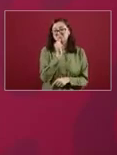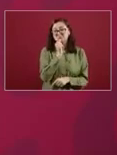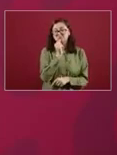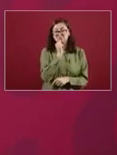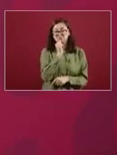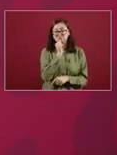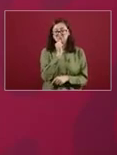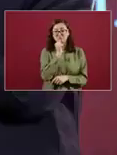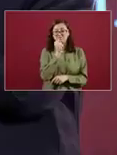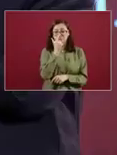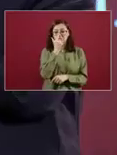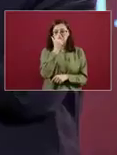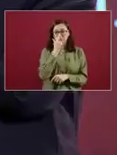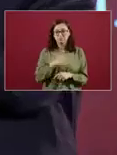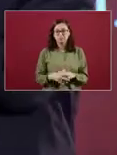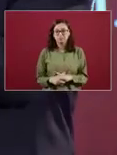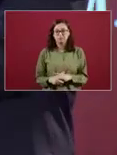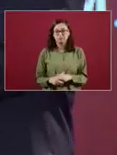a España.